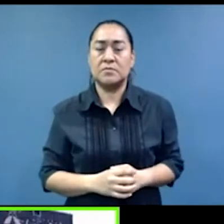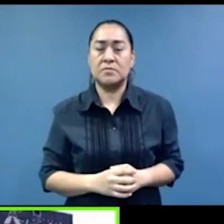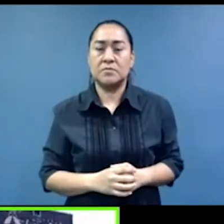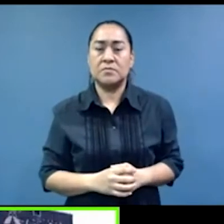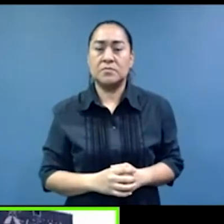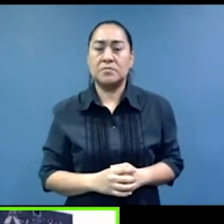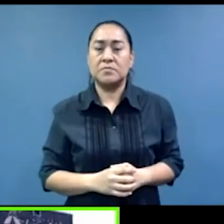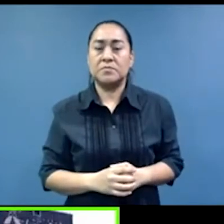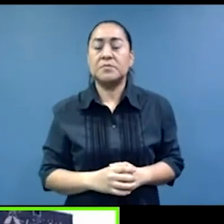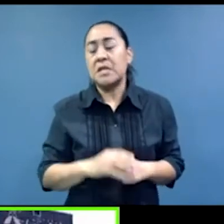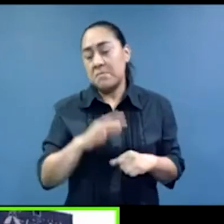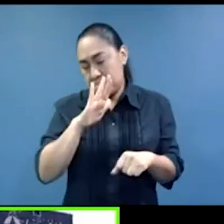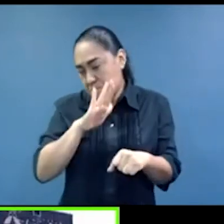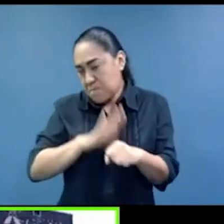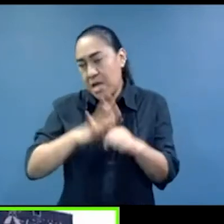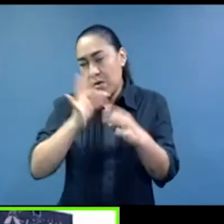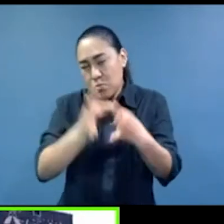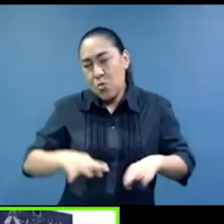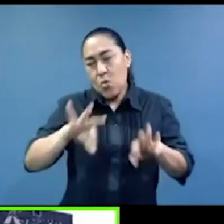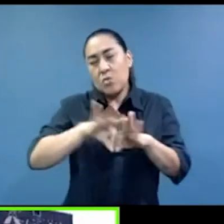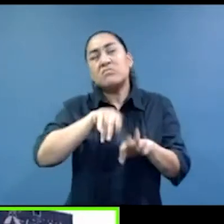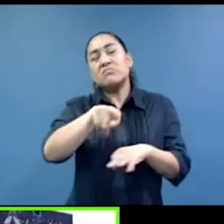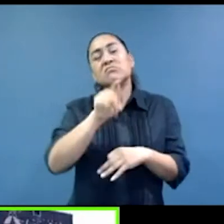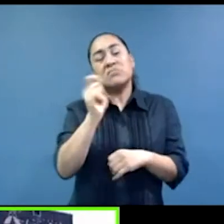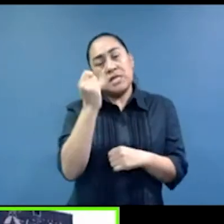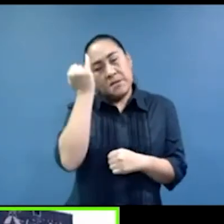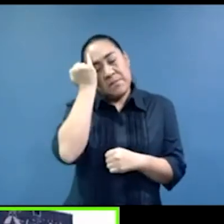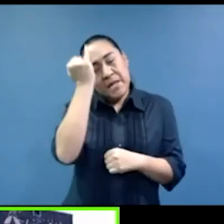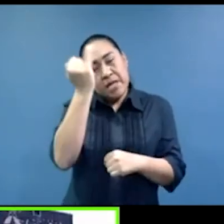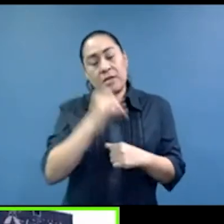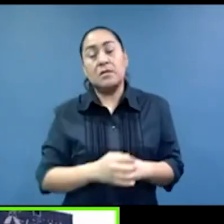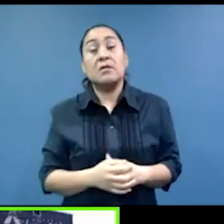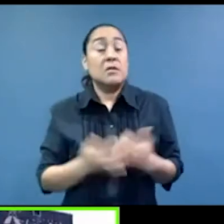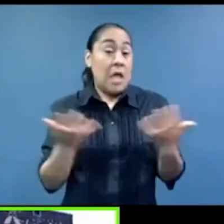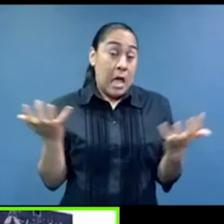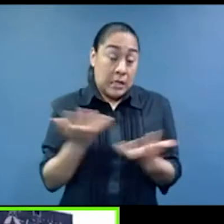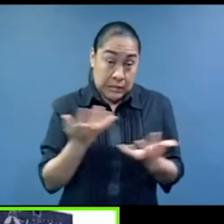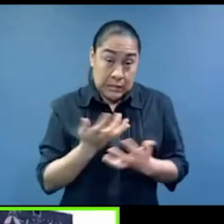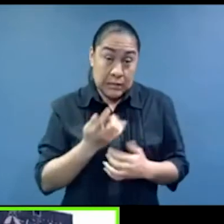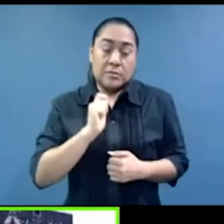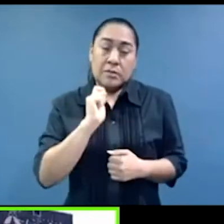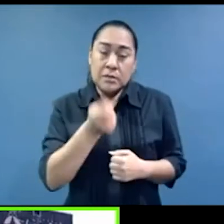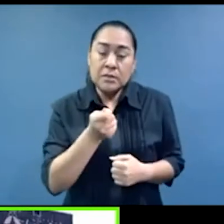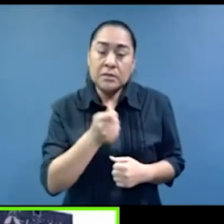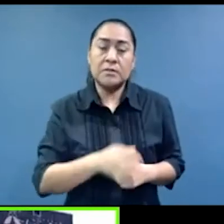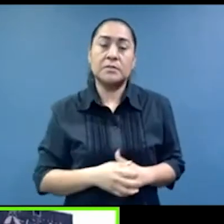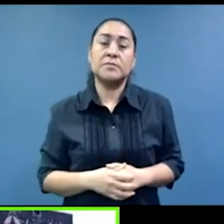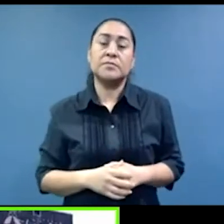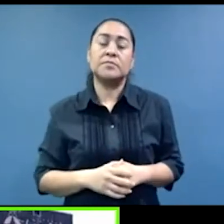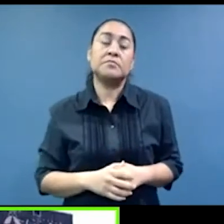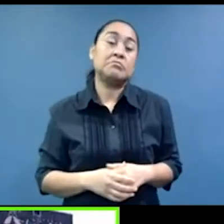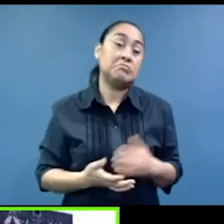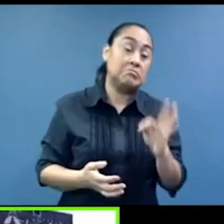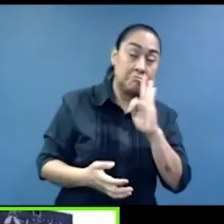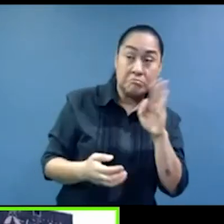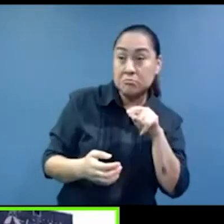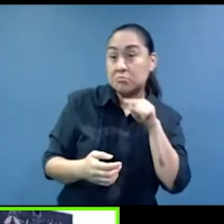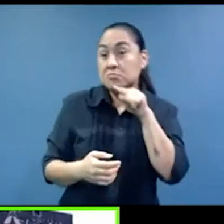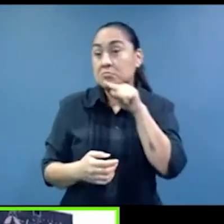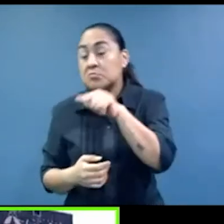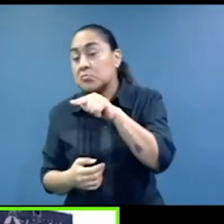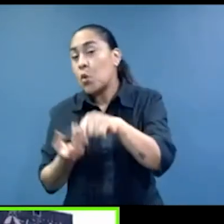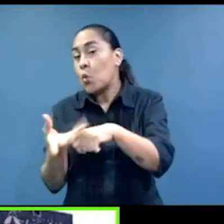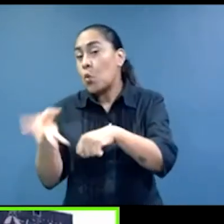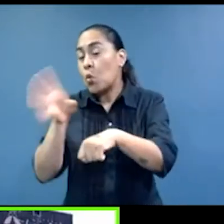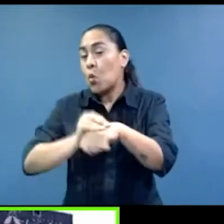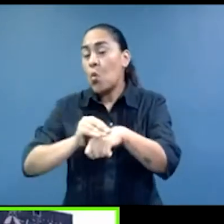del más alto impacto que se puedan imaginar, ¿no? Entonces, llevarlo a cabo en un lugar donde no se tiene una autorización